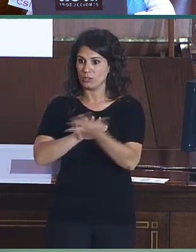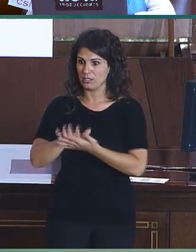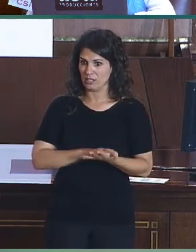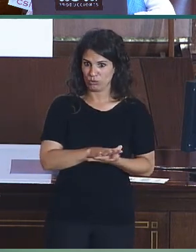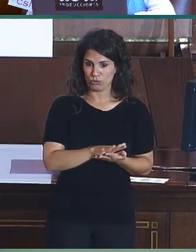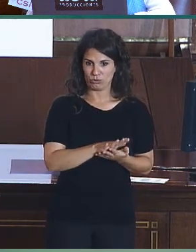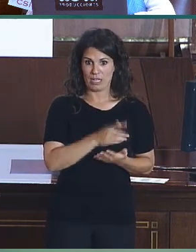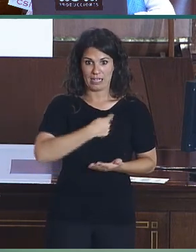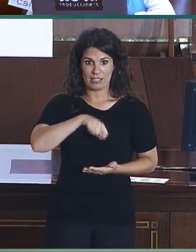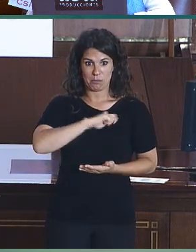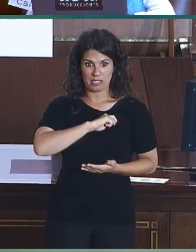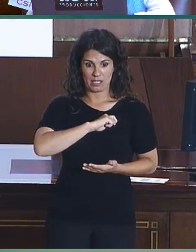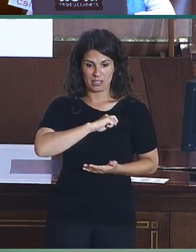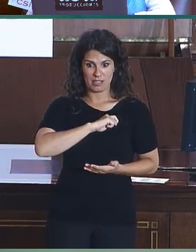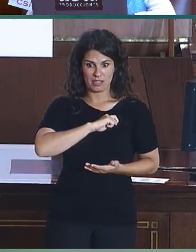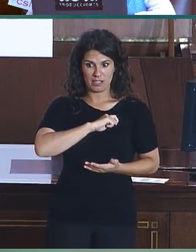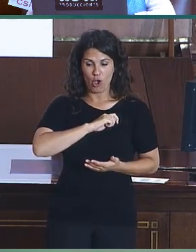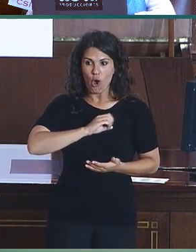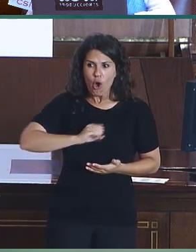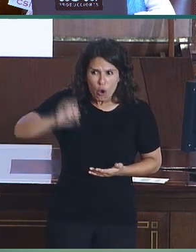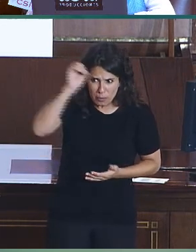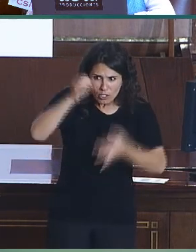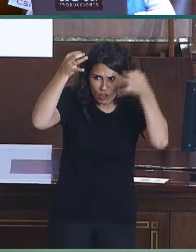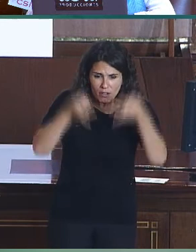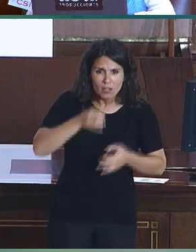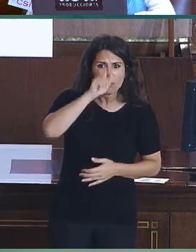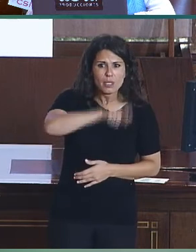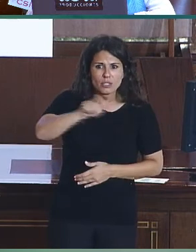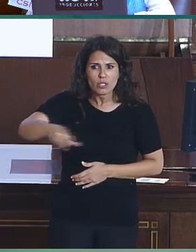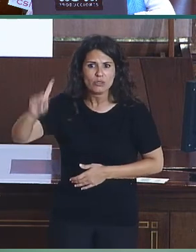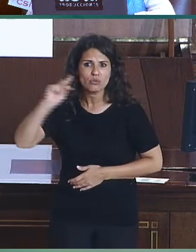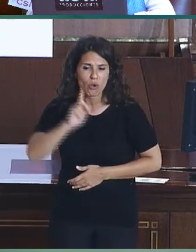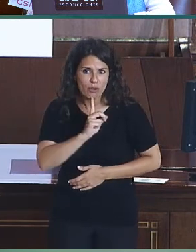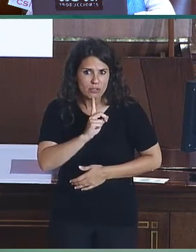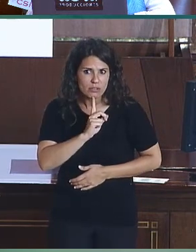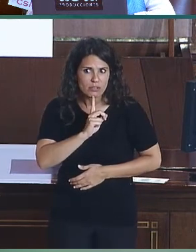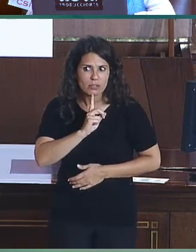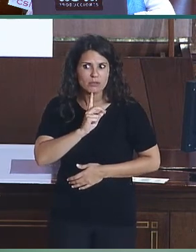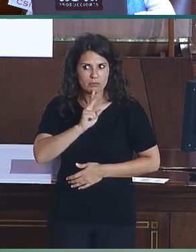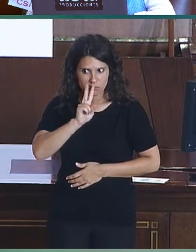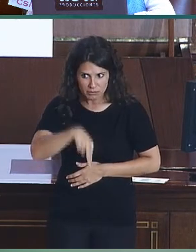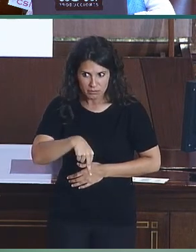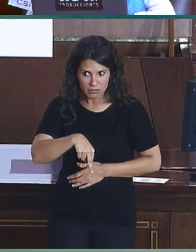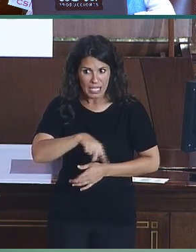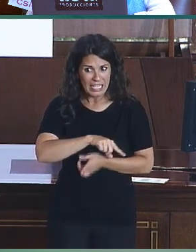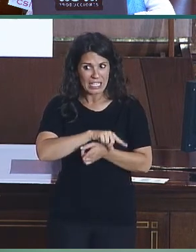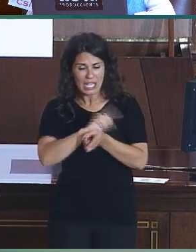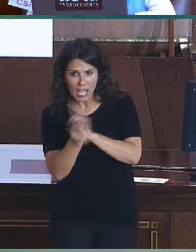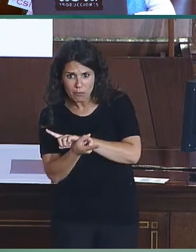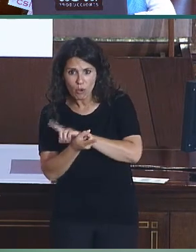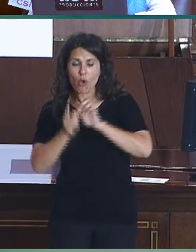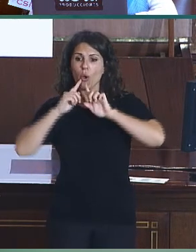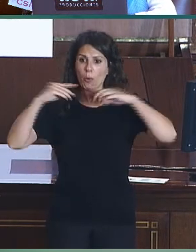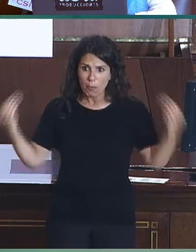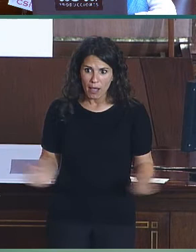España, realmente, en opinión de las personas sordas, han supuesto un cambio, una mejora en las condiciones de